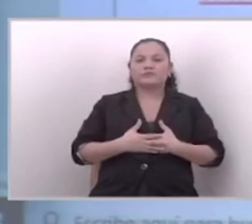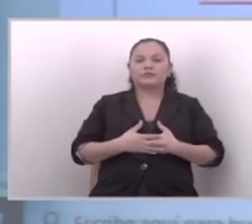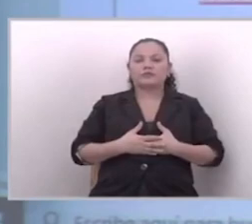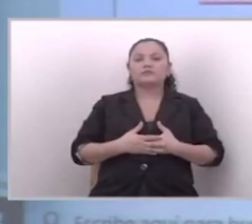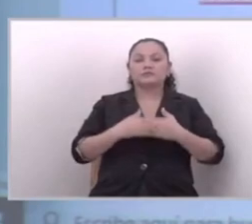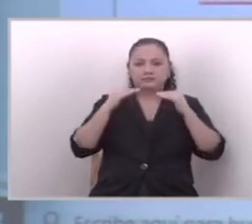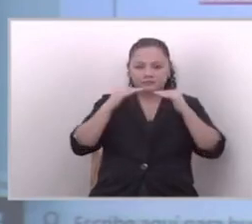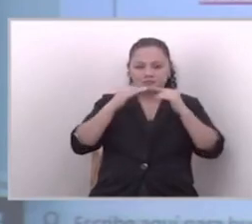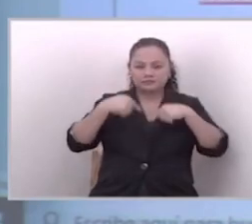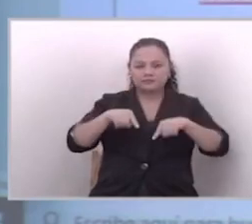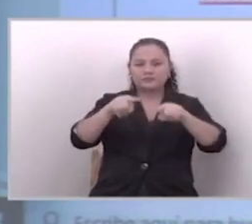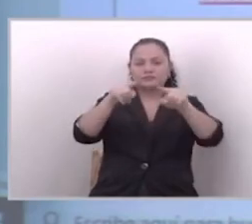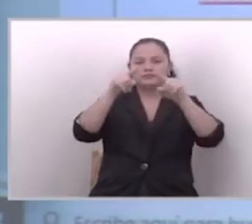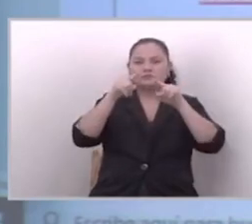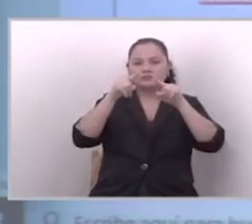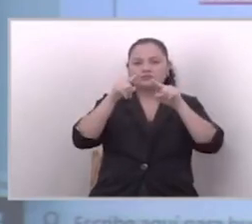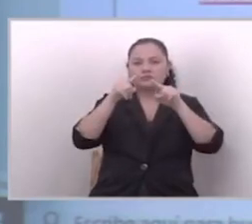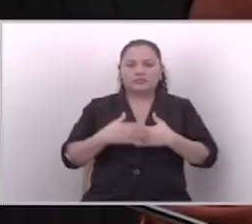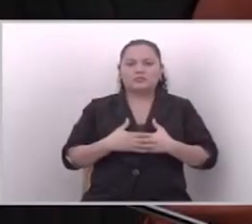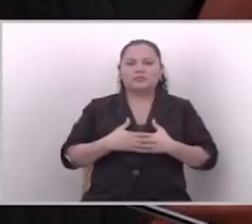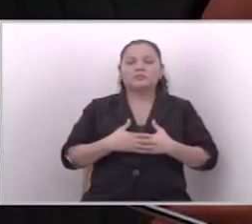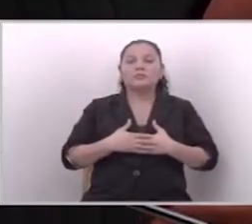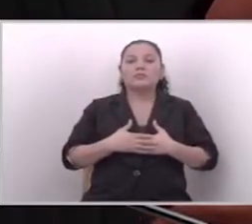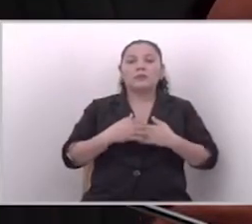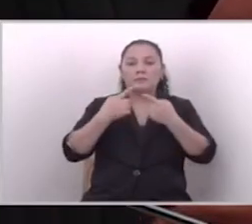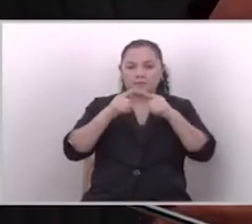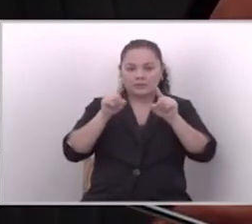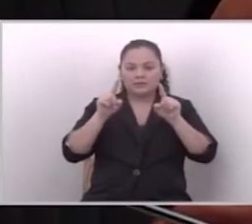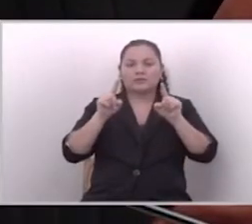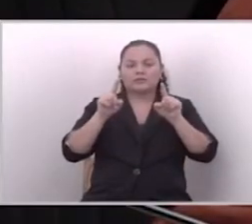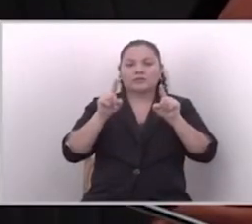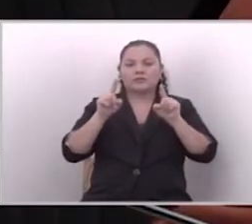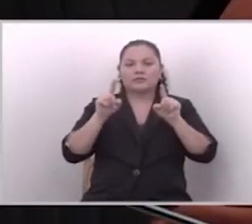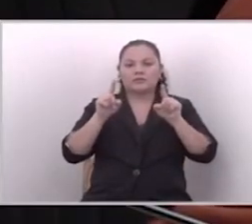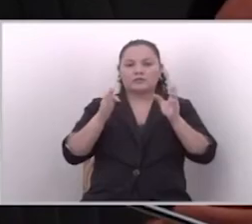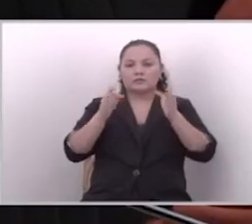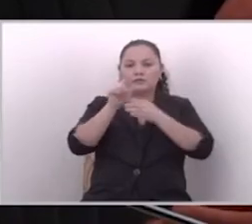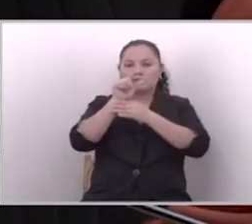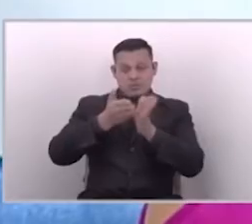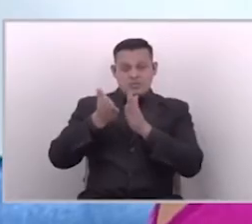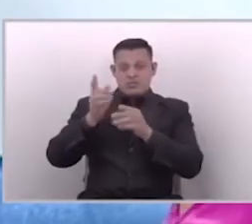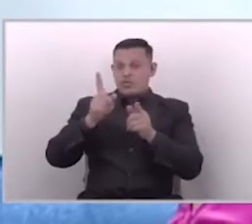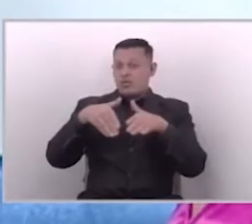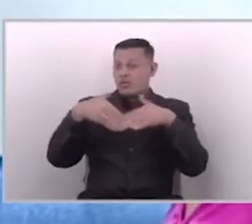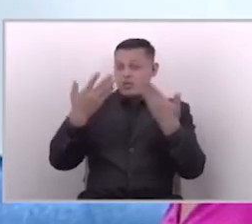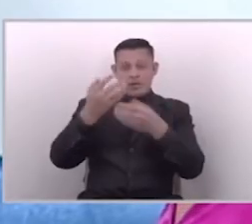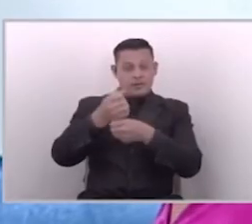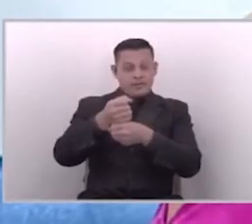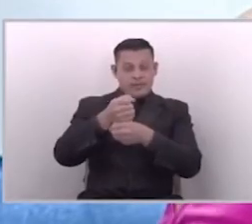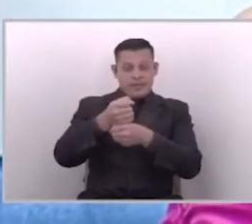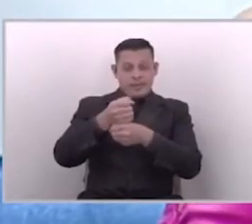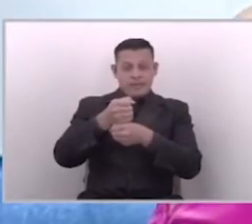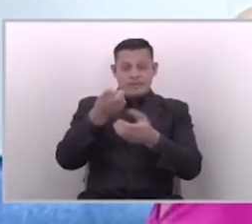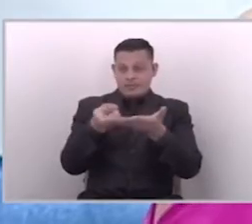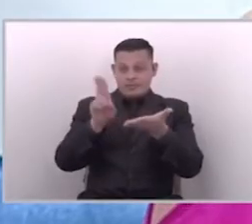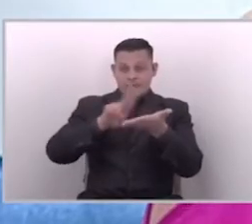identificación o pasaporte vigente o vencido. Se elimina el padrón electoral y tendrán 30 días para votar. No hay garantías de que